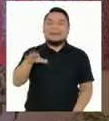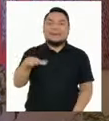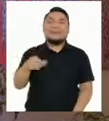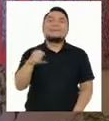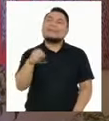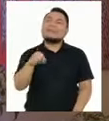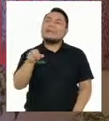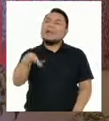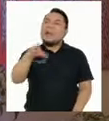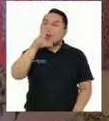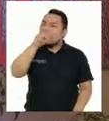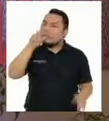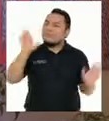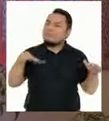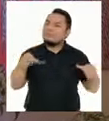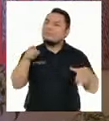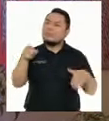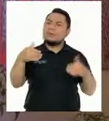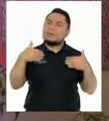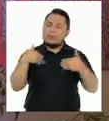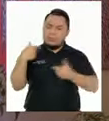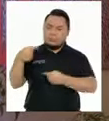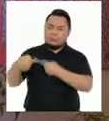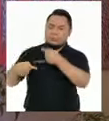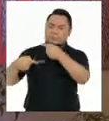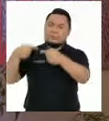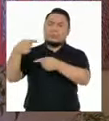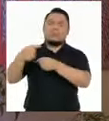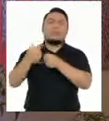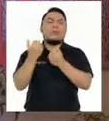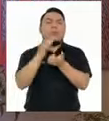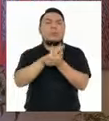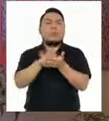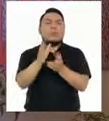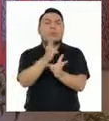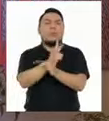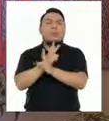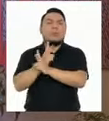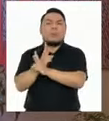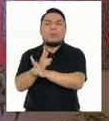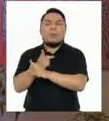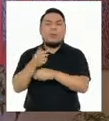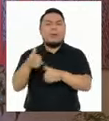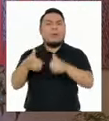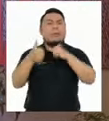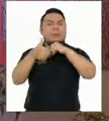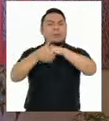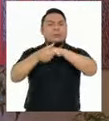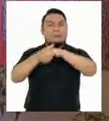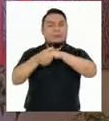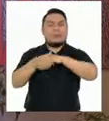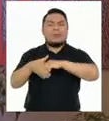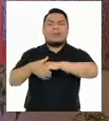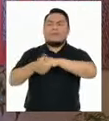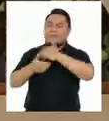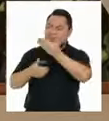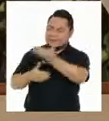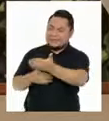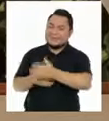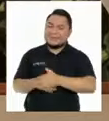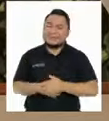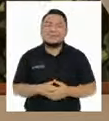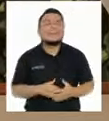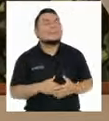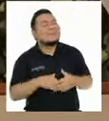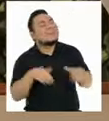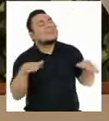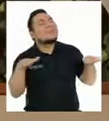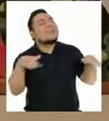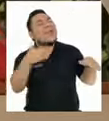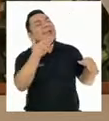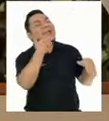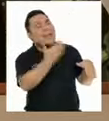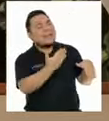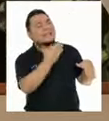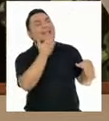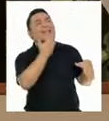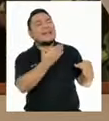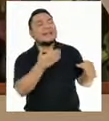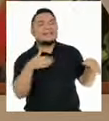Martina, tienes rutinas de cuidado estupendas. Te felicito. Ay,